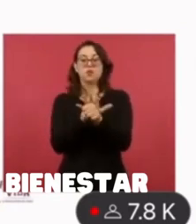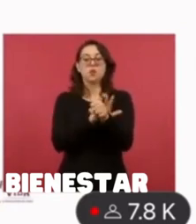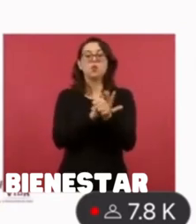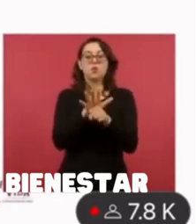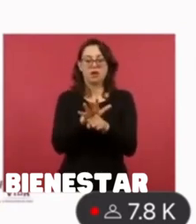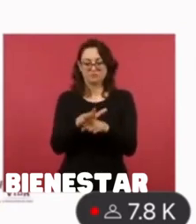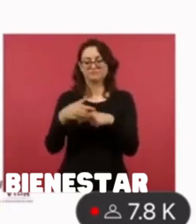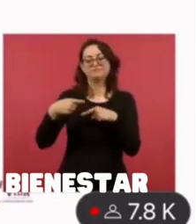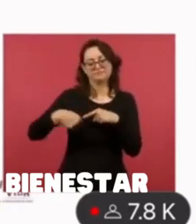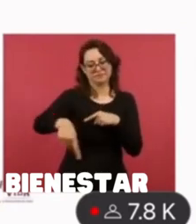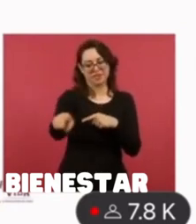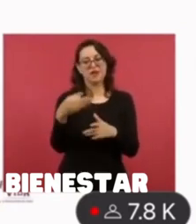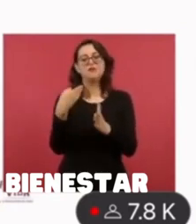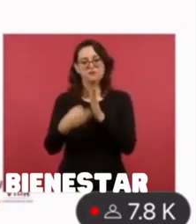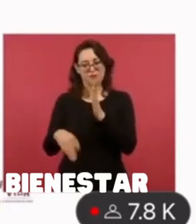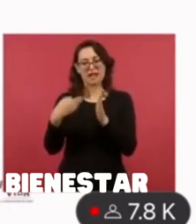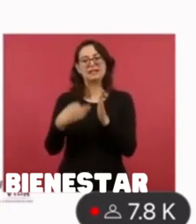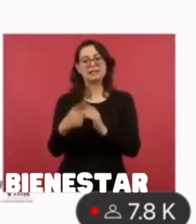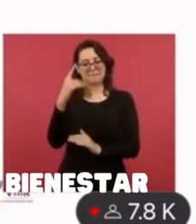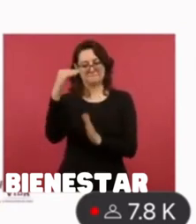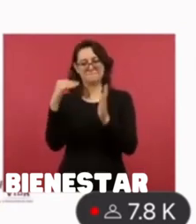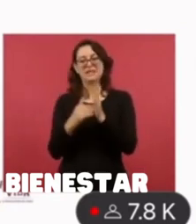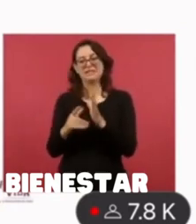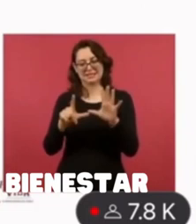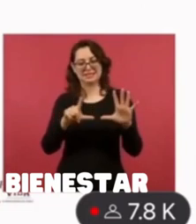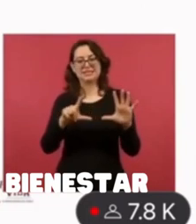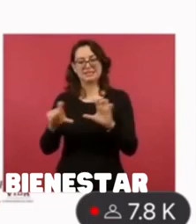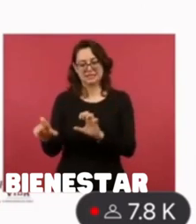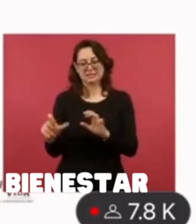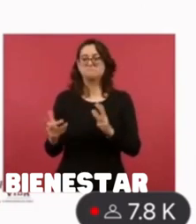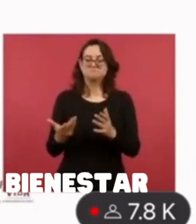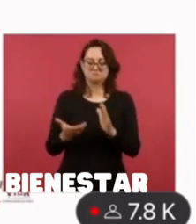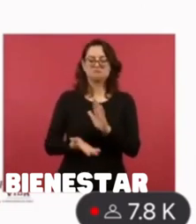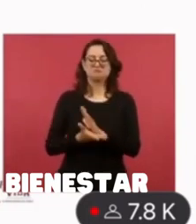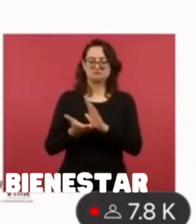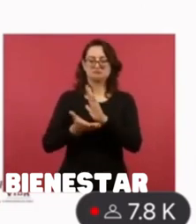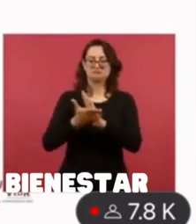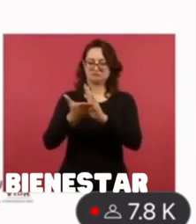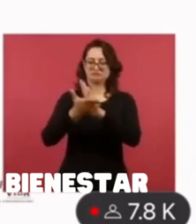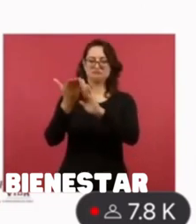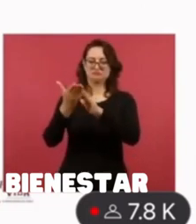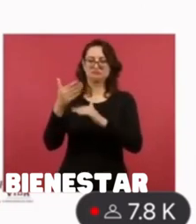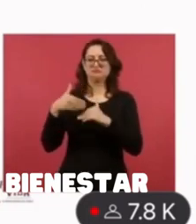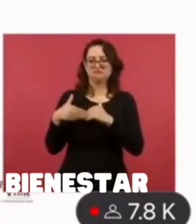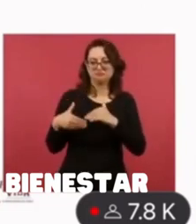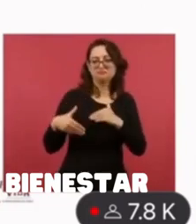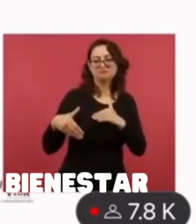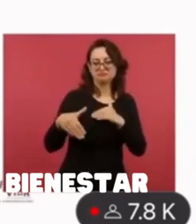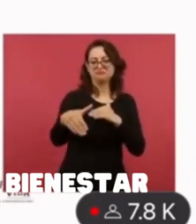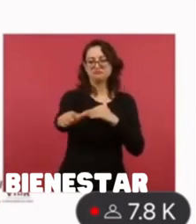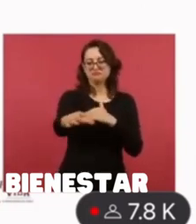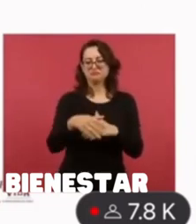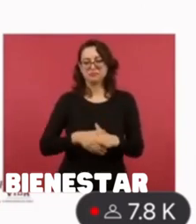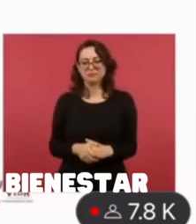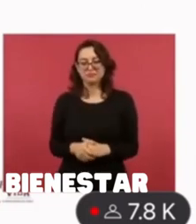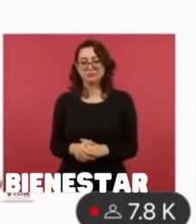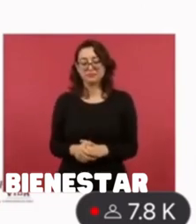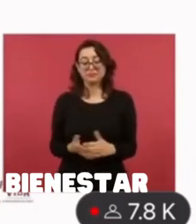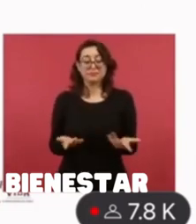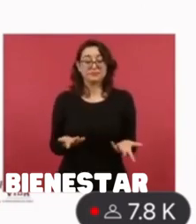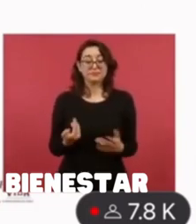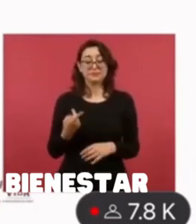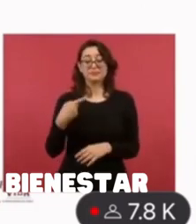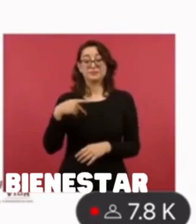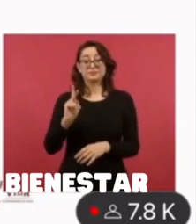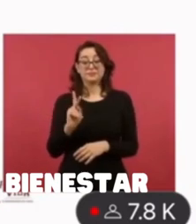nuevas sucursales y estas están en construcción. Pero, como digo, esta